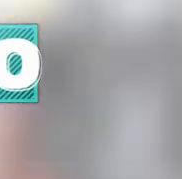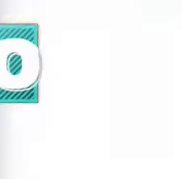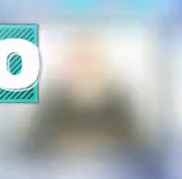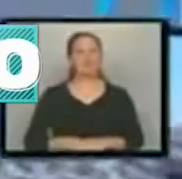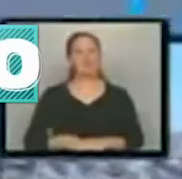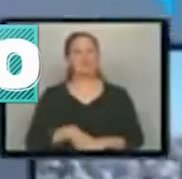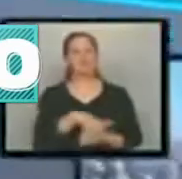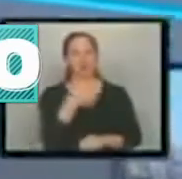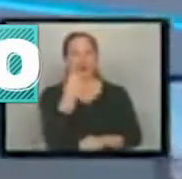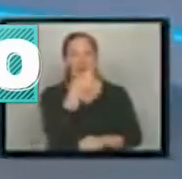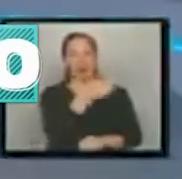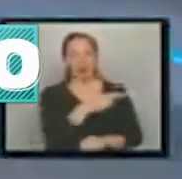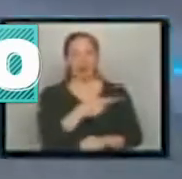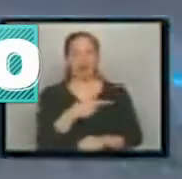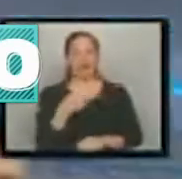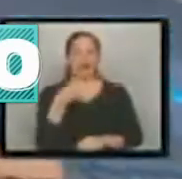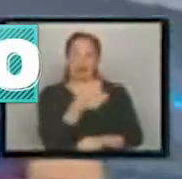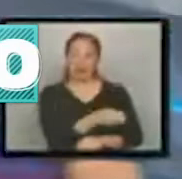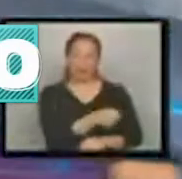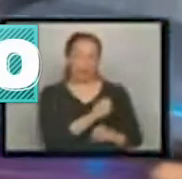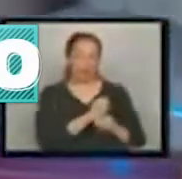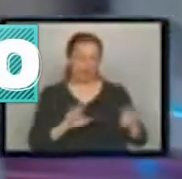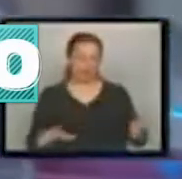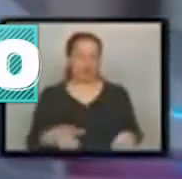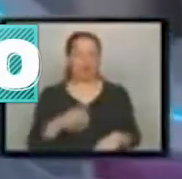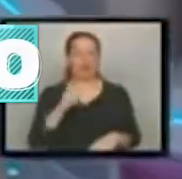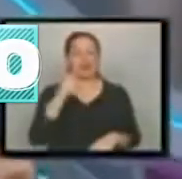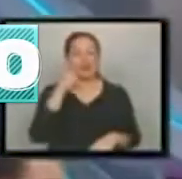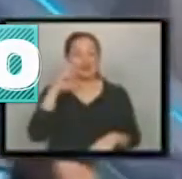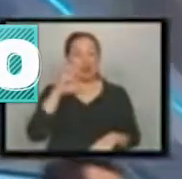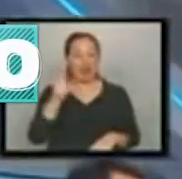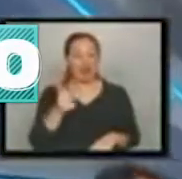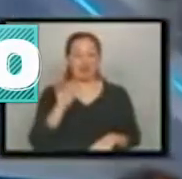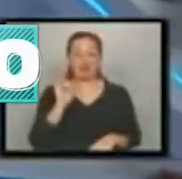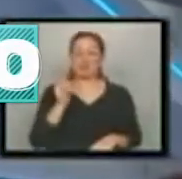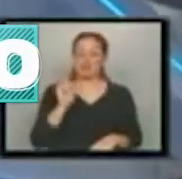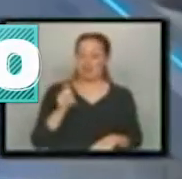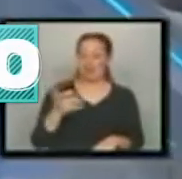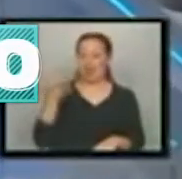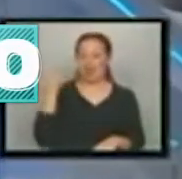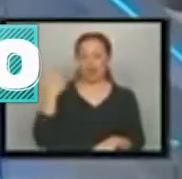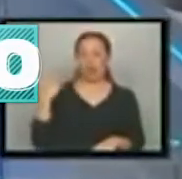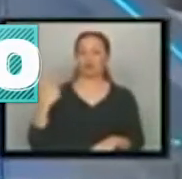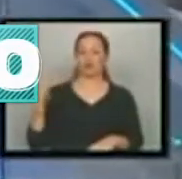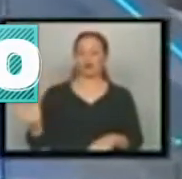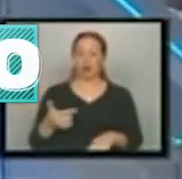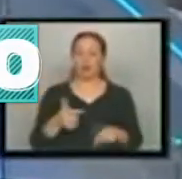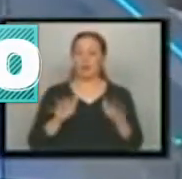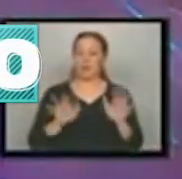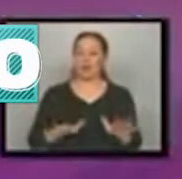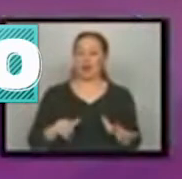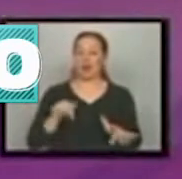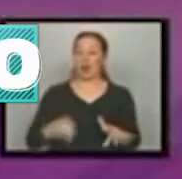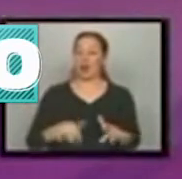inimaginable. Detalles de un crimen aberrante, atroz, el de Chiara en Rufino. Sí, ayer nos conmovíamos todos con esta edición del